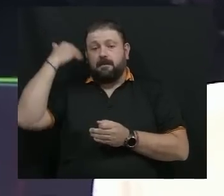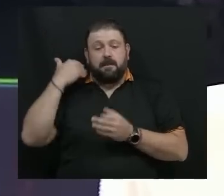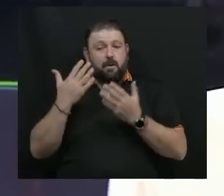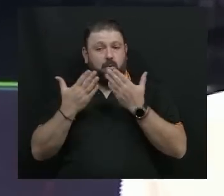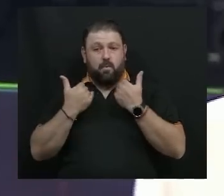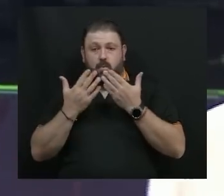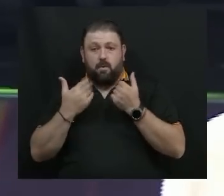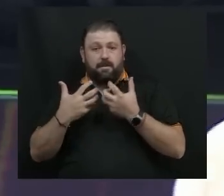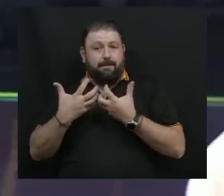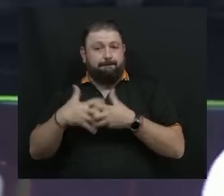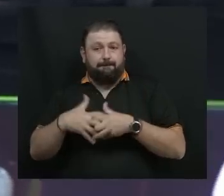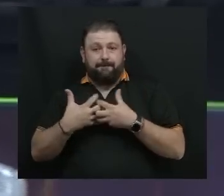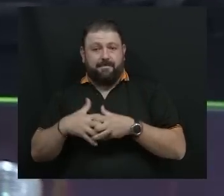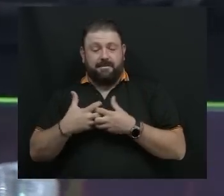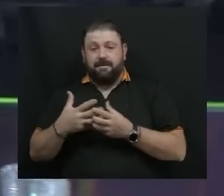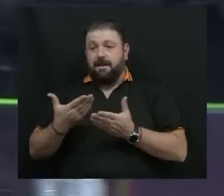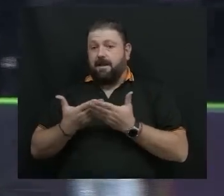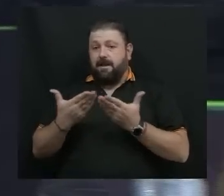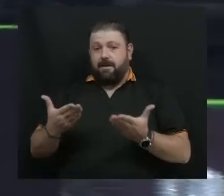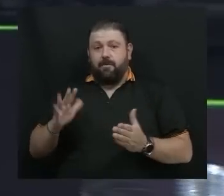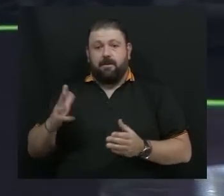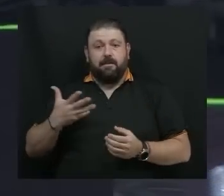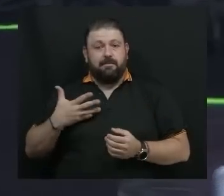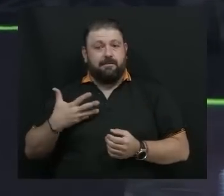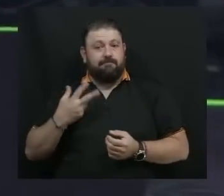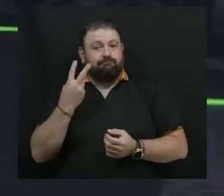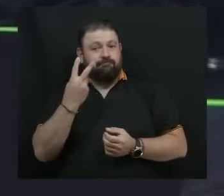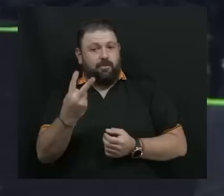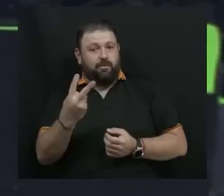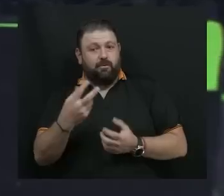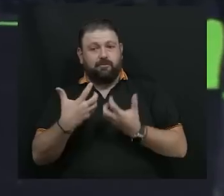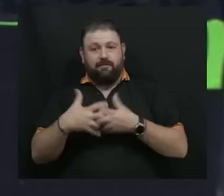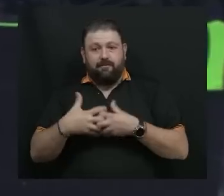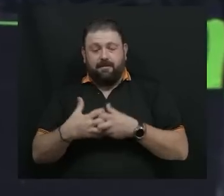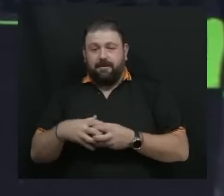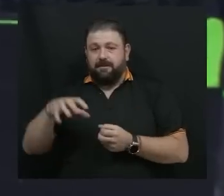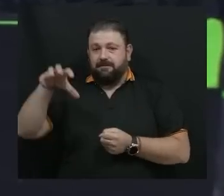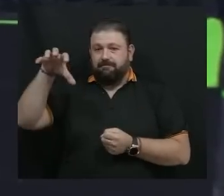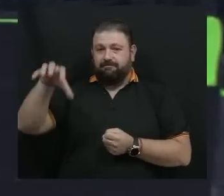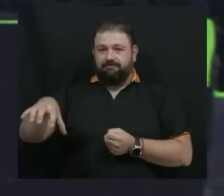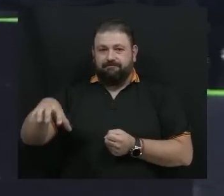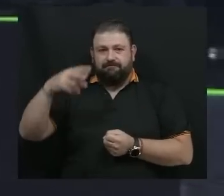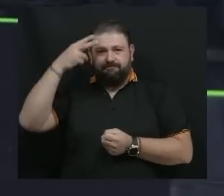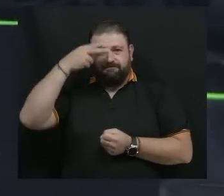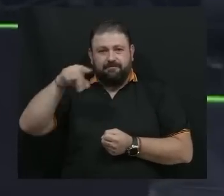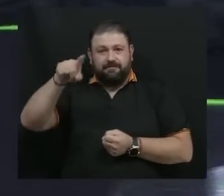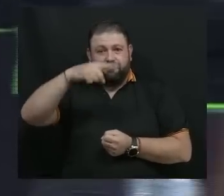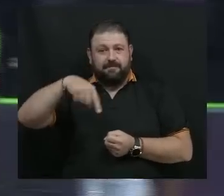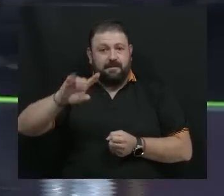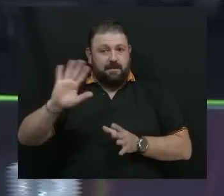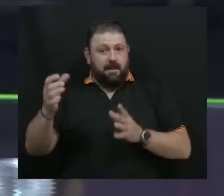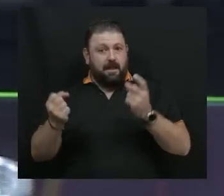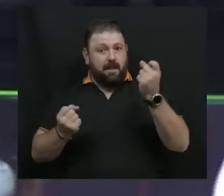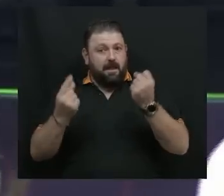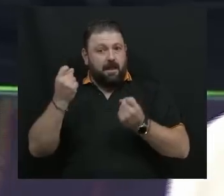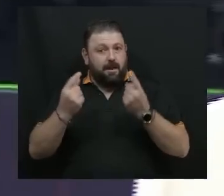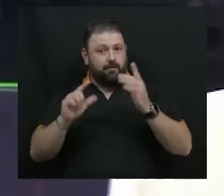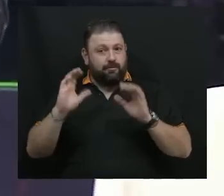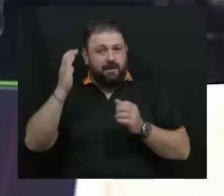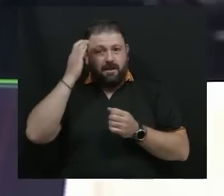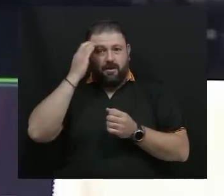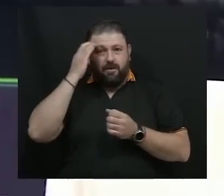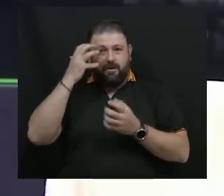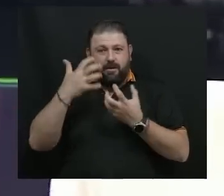hoy contamos con 2 fábricas. Una de ellas, aquí en México. ¿Quiénes fueron a la planta, los calificados? ¿Qué tal